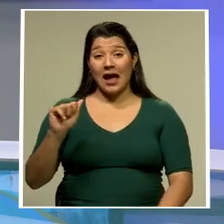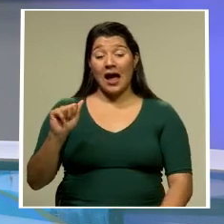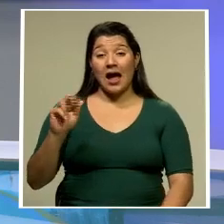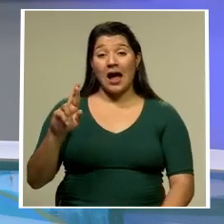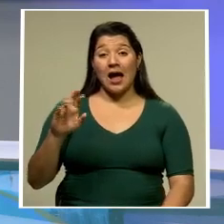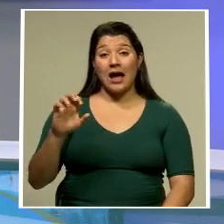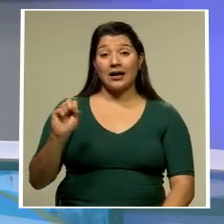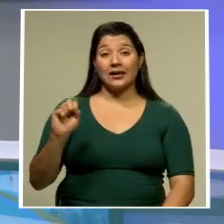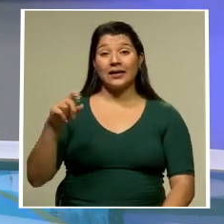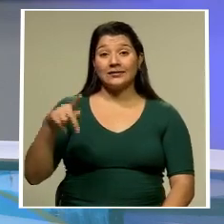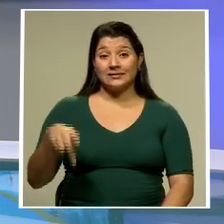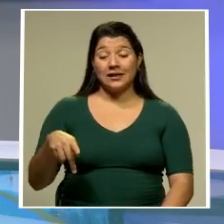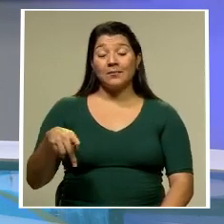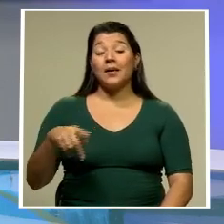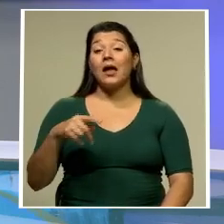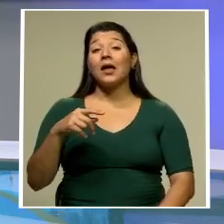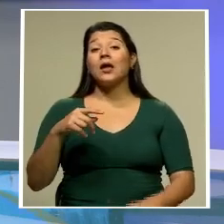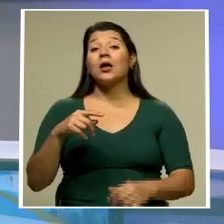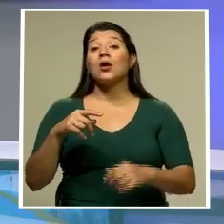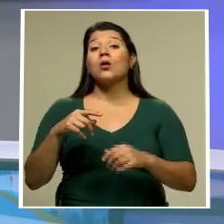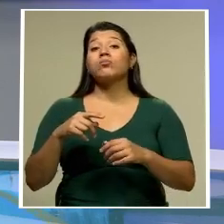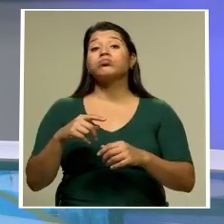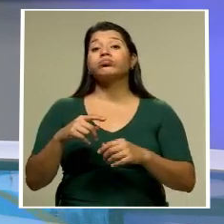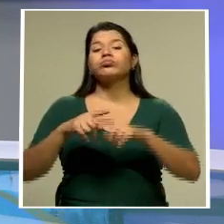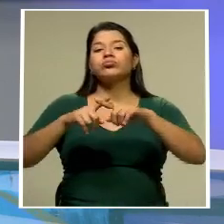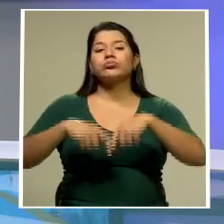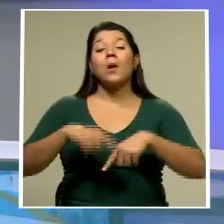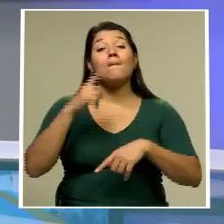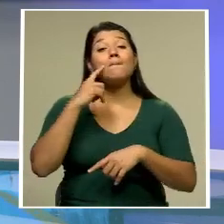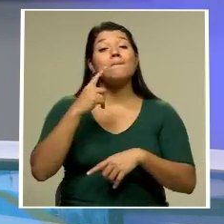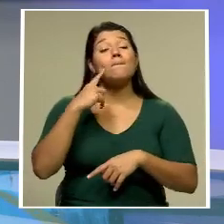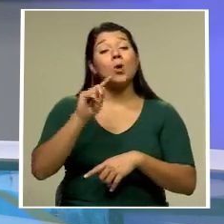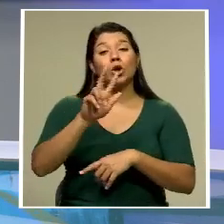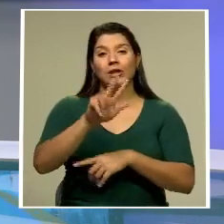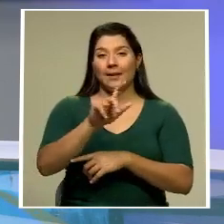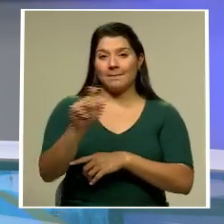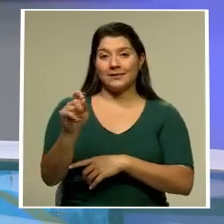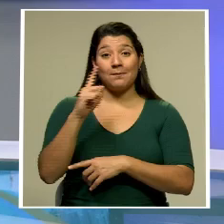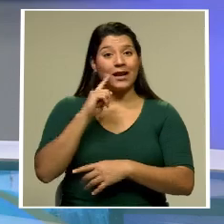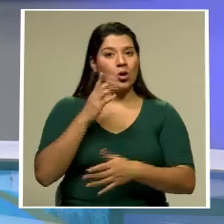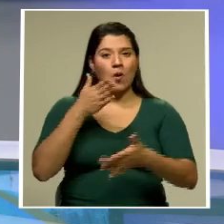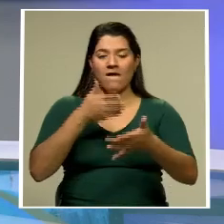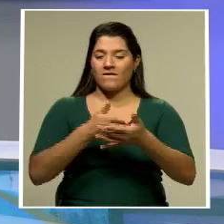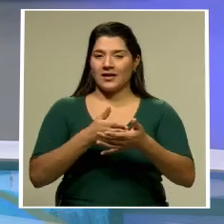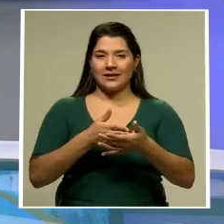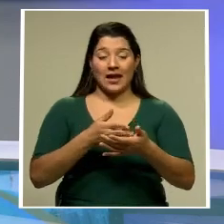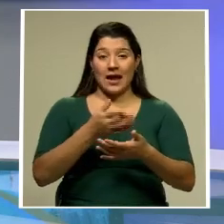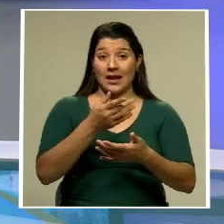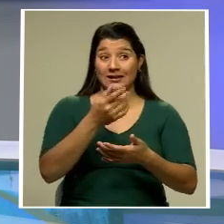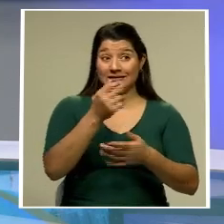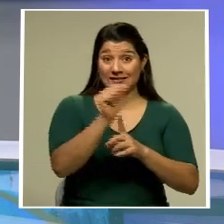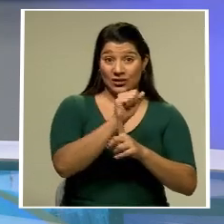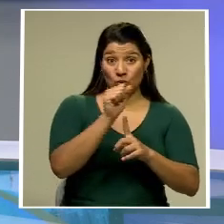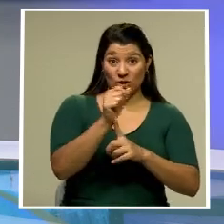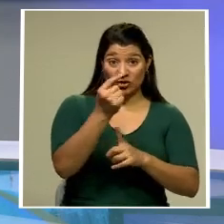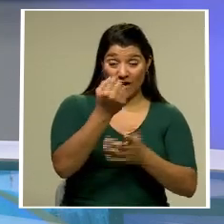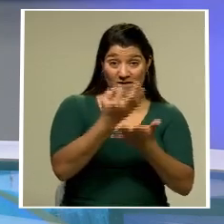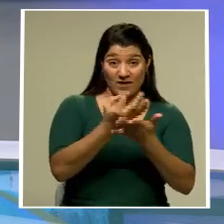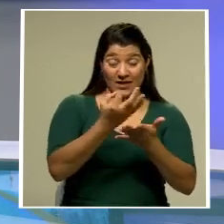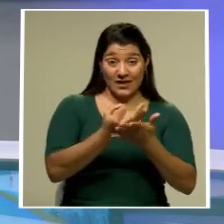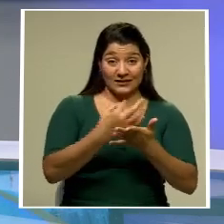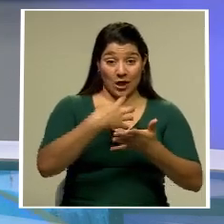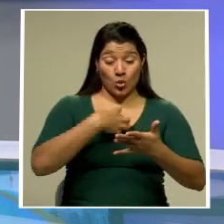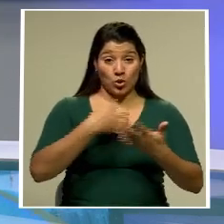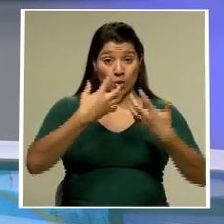medida aplica por 3 meses y se adoptó para no afectar las finanzas de los empresarios